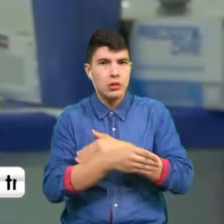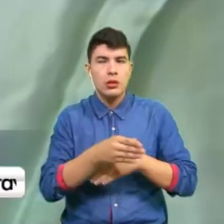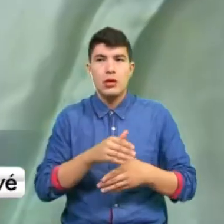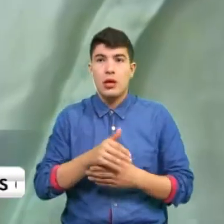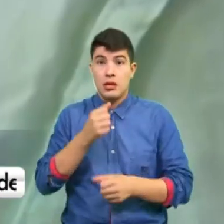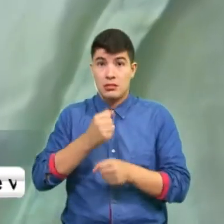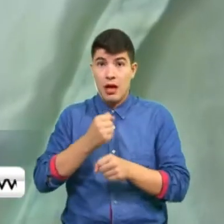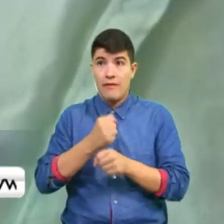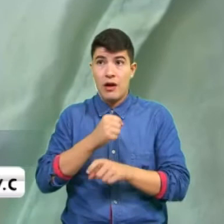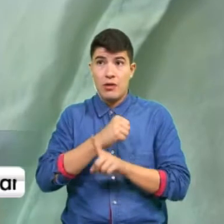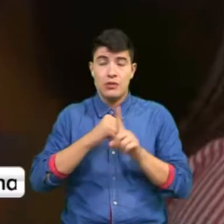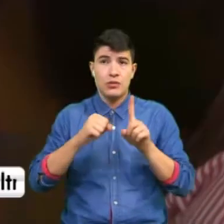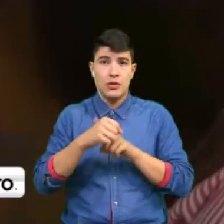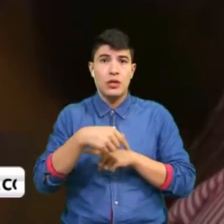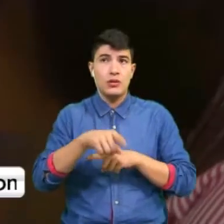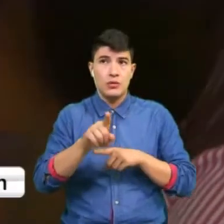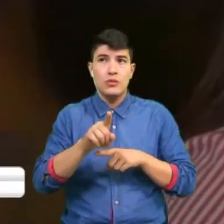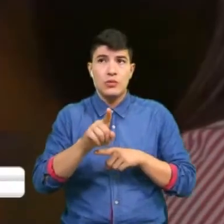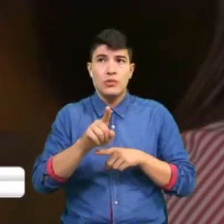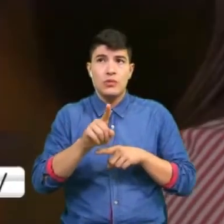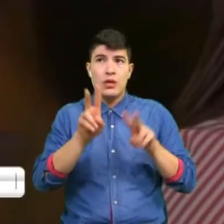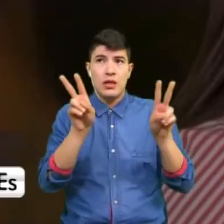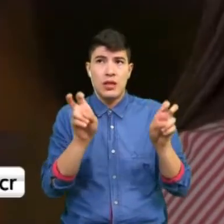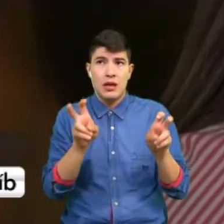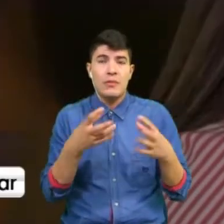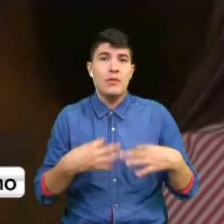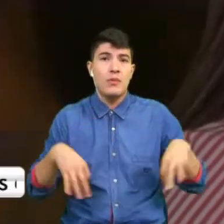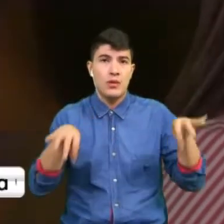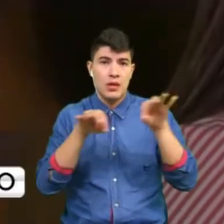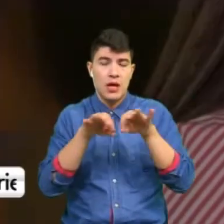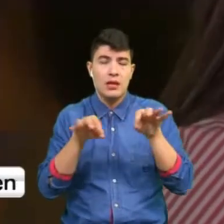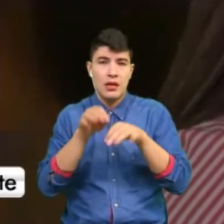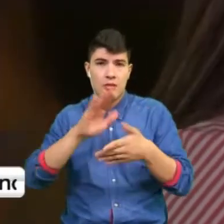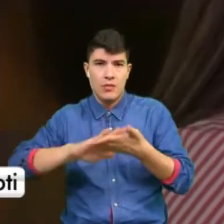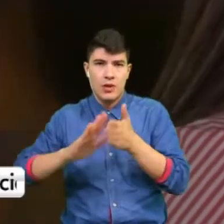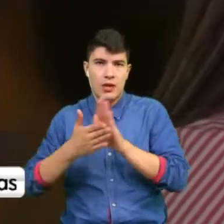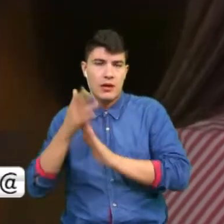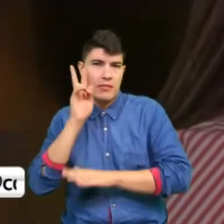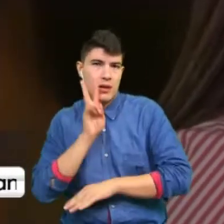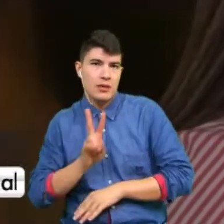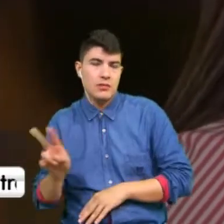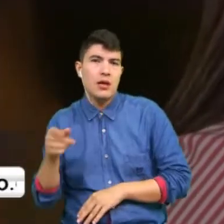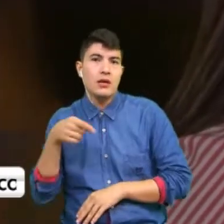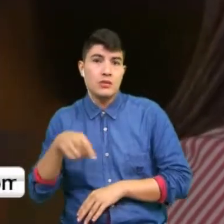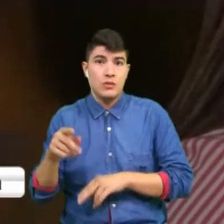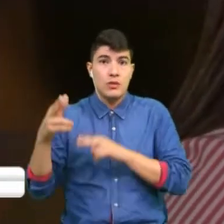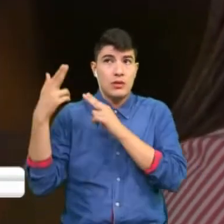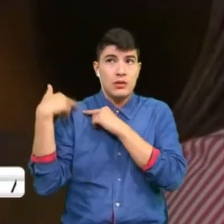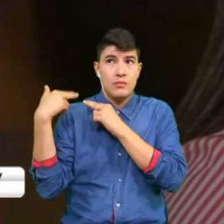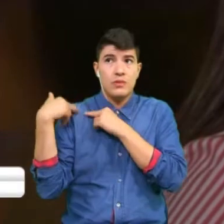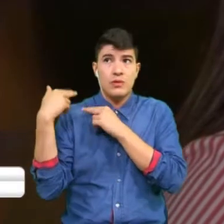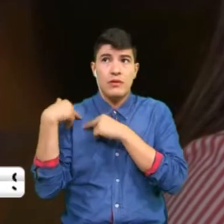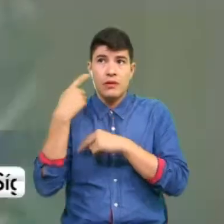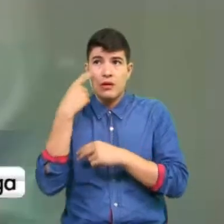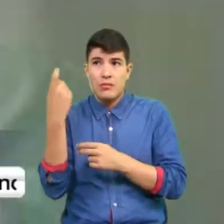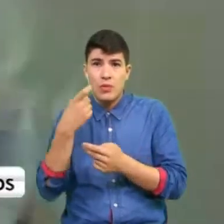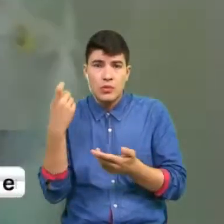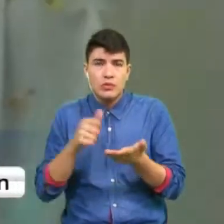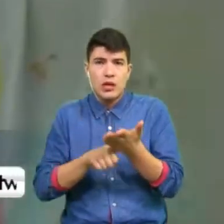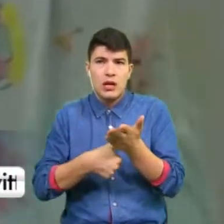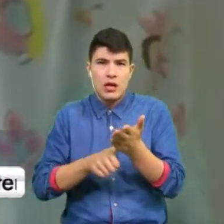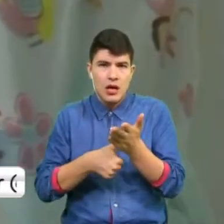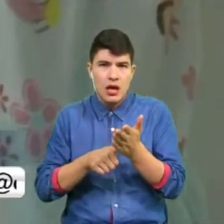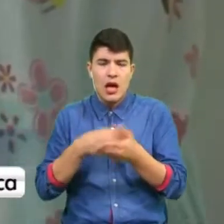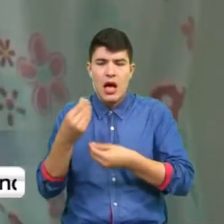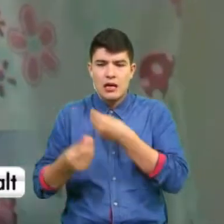social que es una dependencia fuerte para el tema de la población venezolana se encarga de conseguir la documentación de hacerles